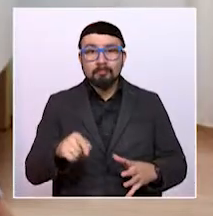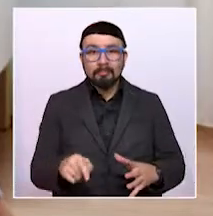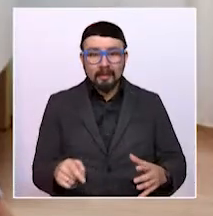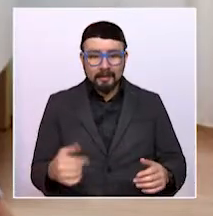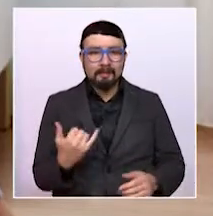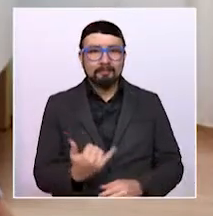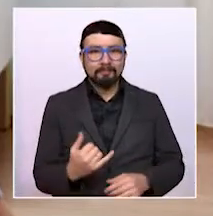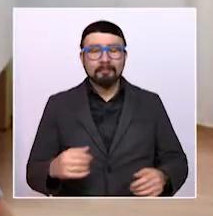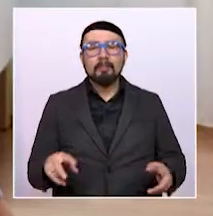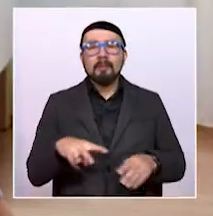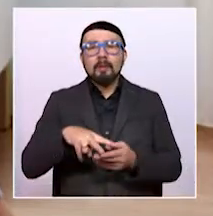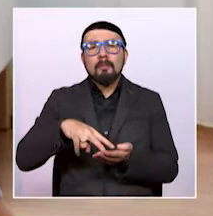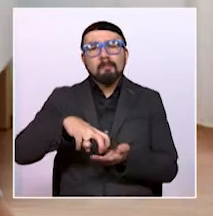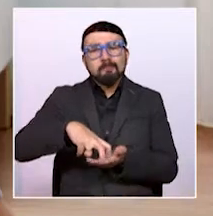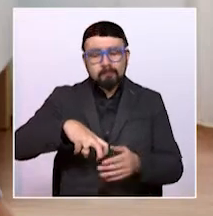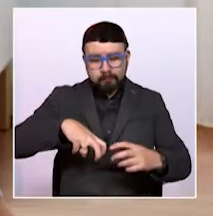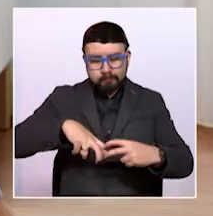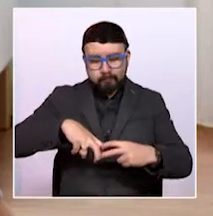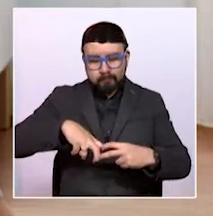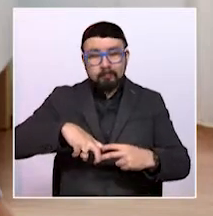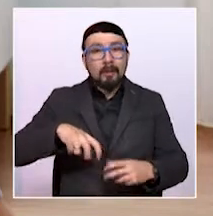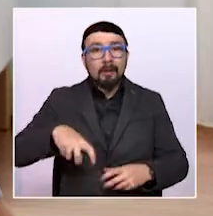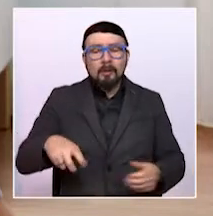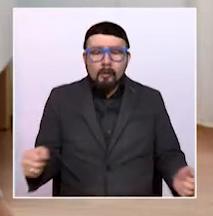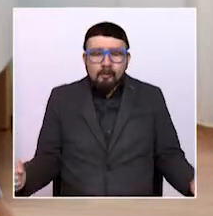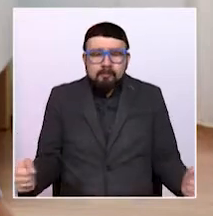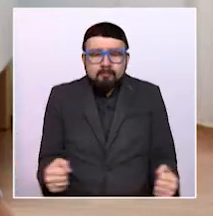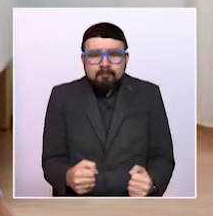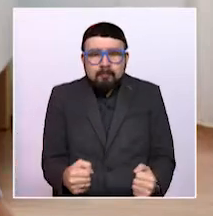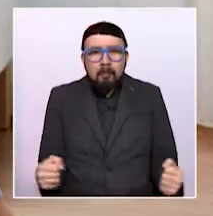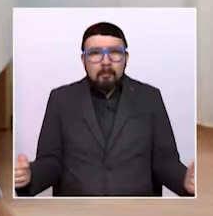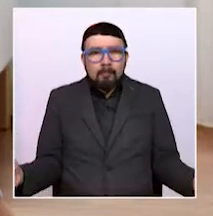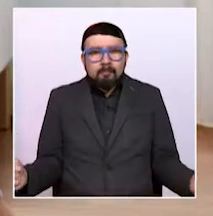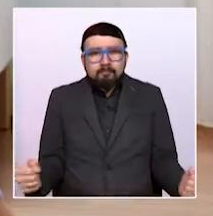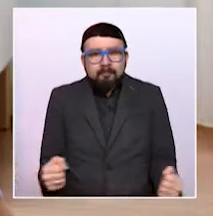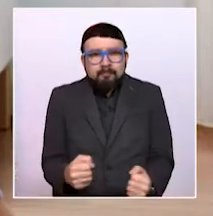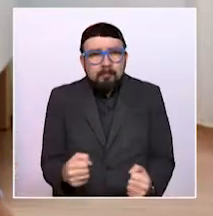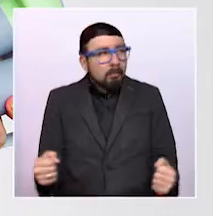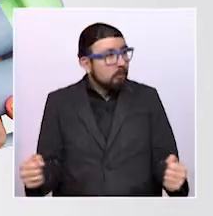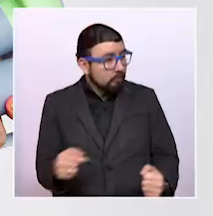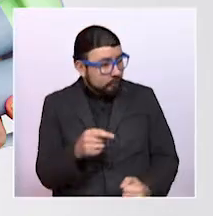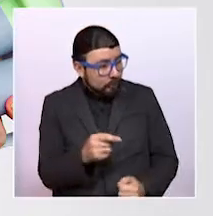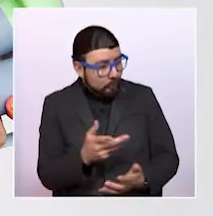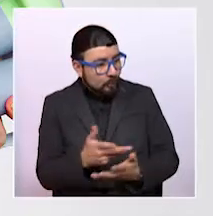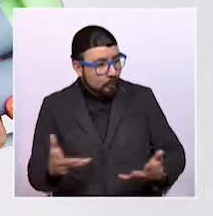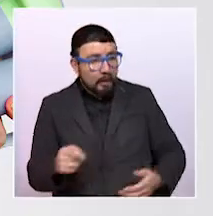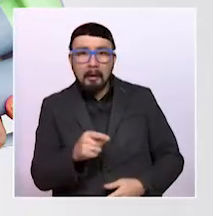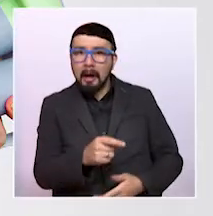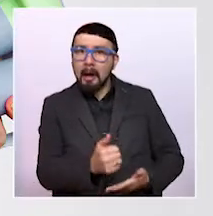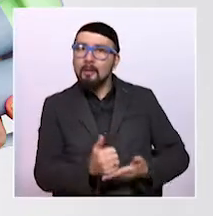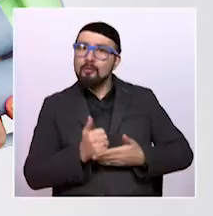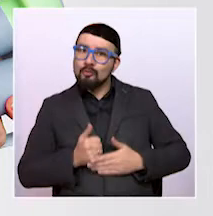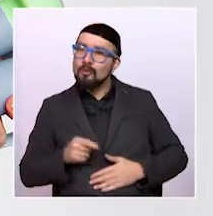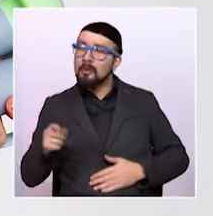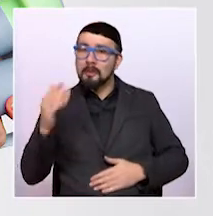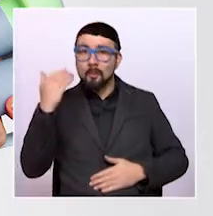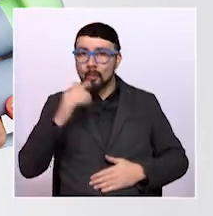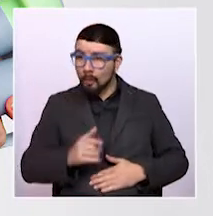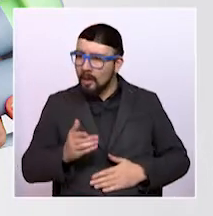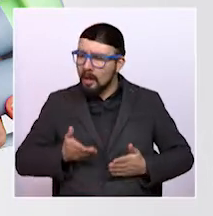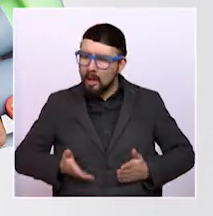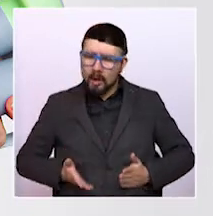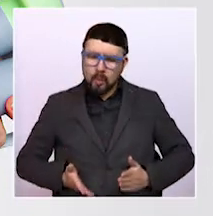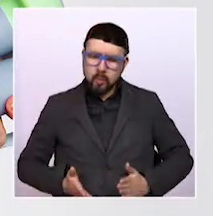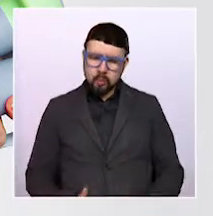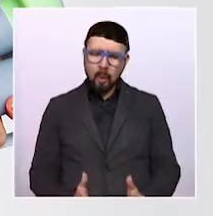de todos los ejercicios que se asocian a este tipo de balones y les ayudan mucho a los pacientes para el momento del trabajo